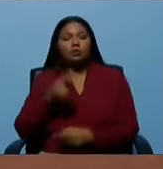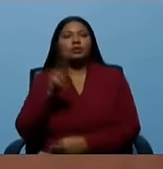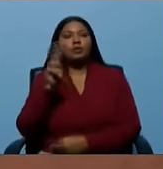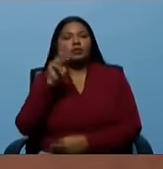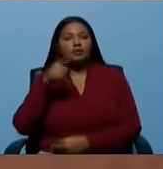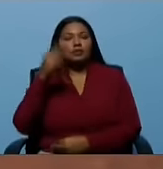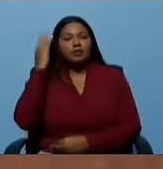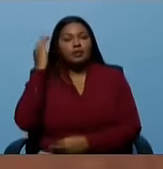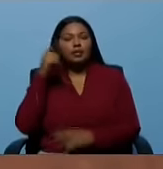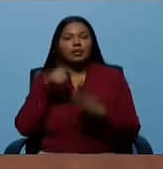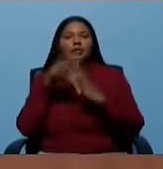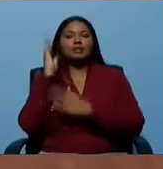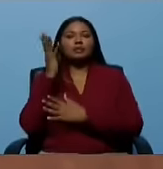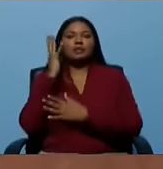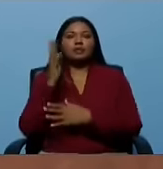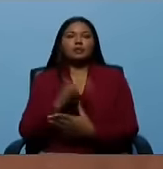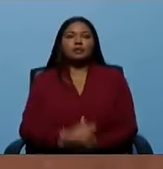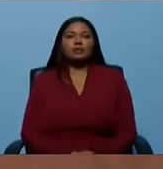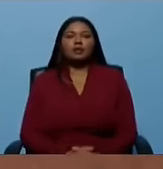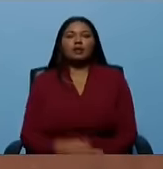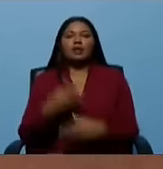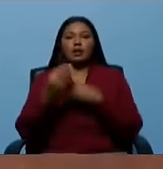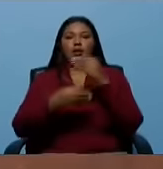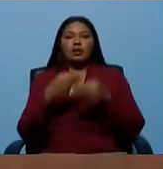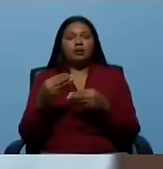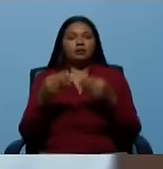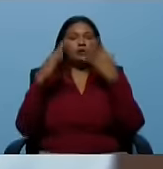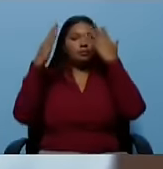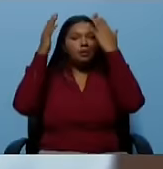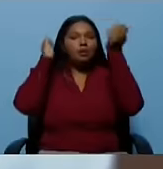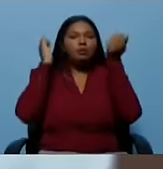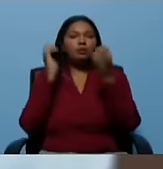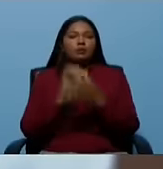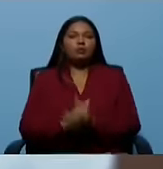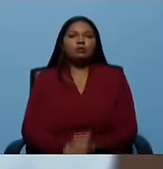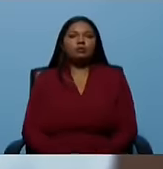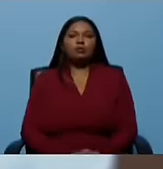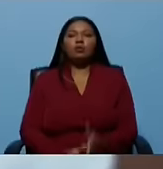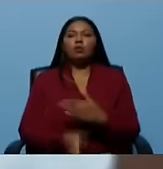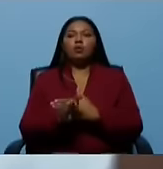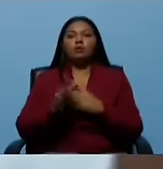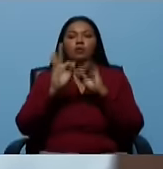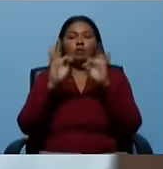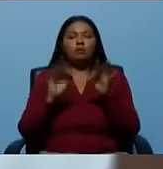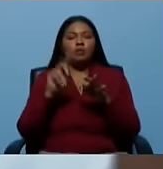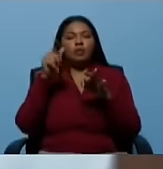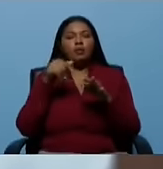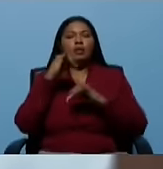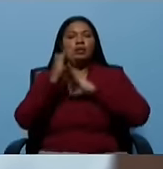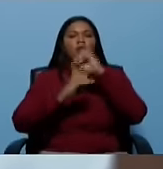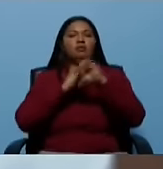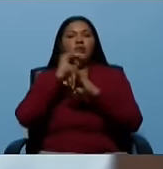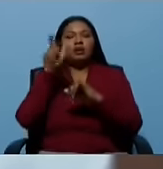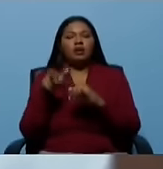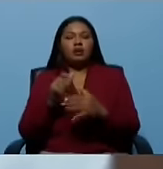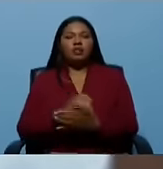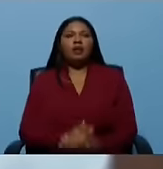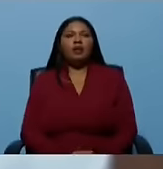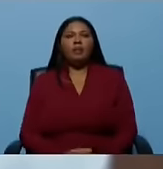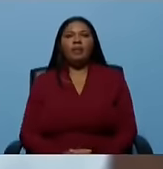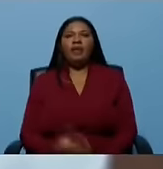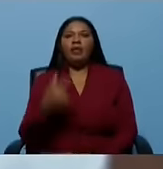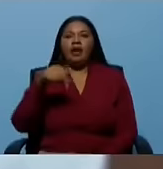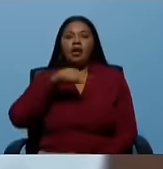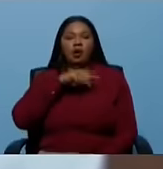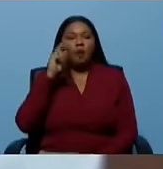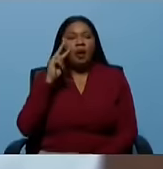de esta de esta ponencia tan importante que hace el embajador Sam Así es seguimos conversando con janier Anaya internacionalista amigo de la casa y